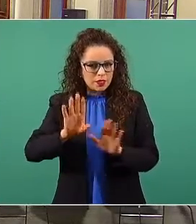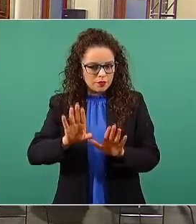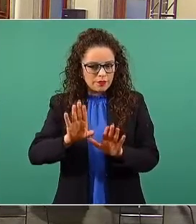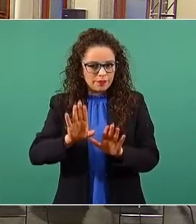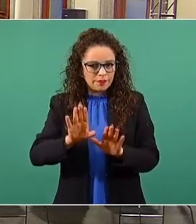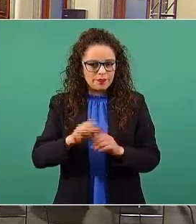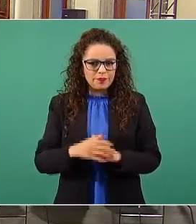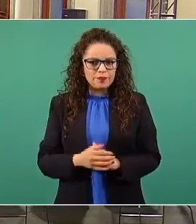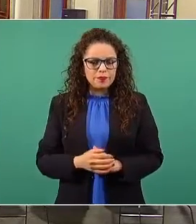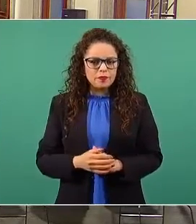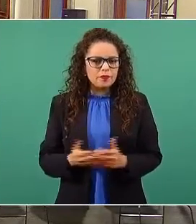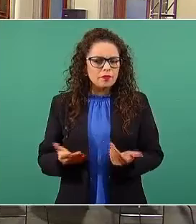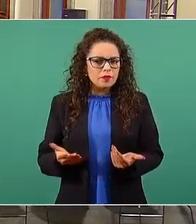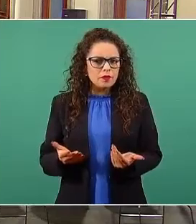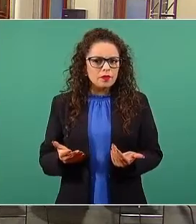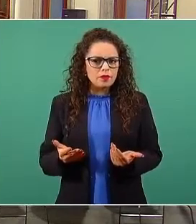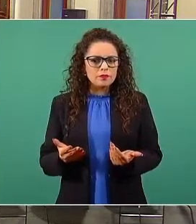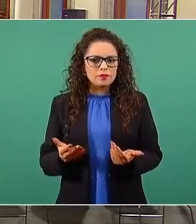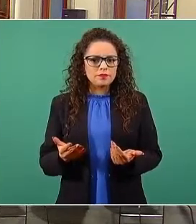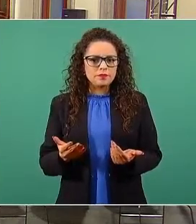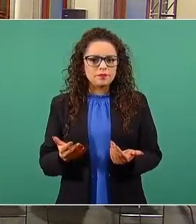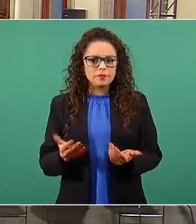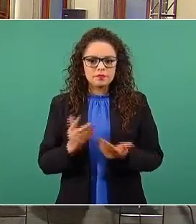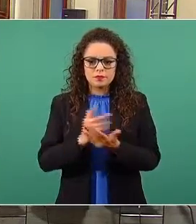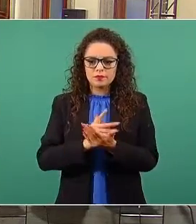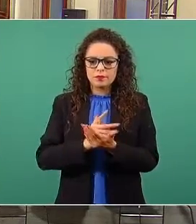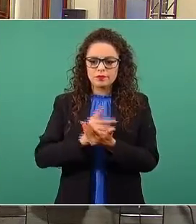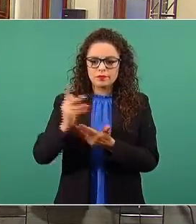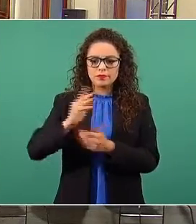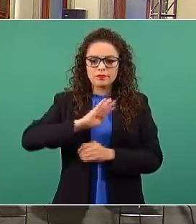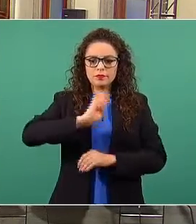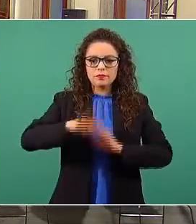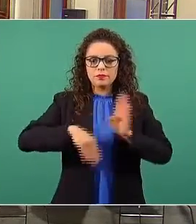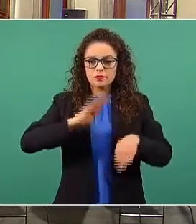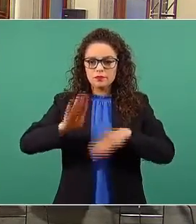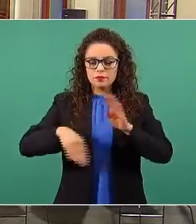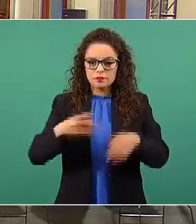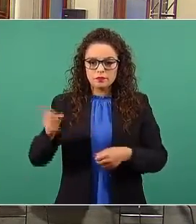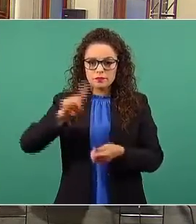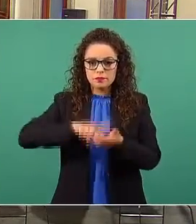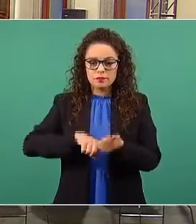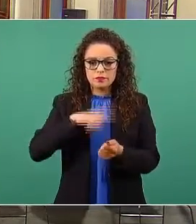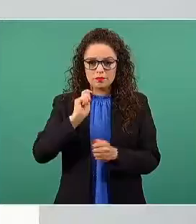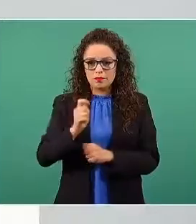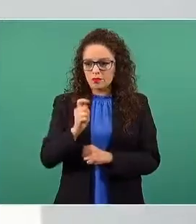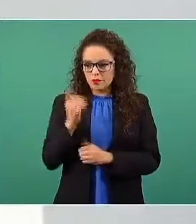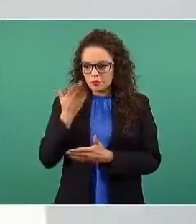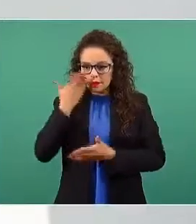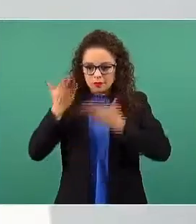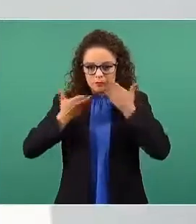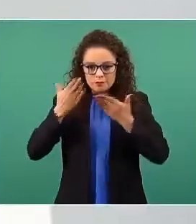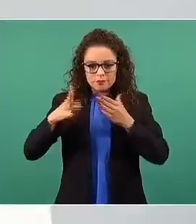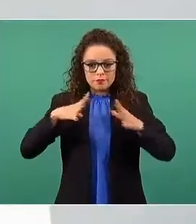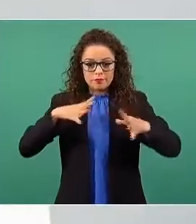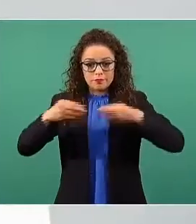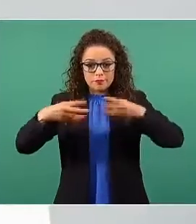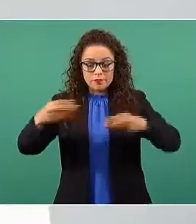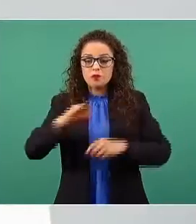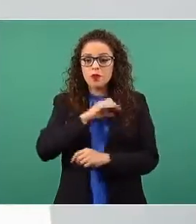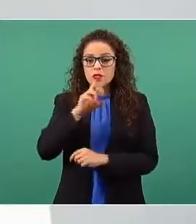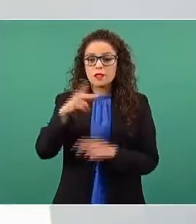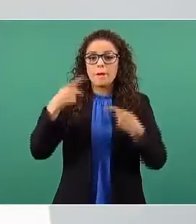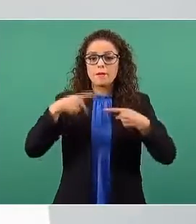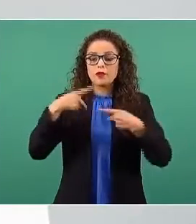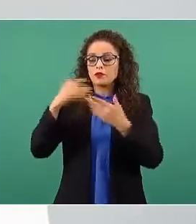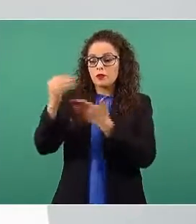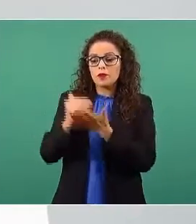que en general en el exceso de mortalidad en los canales endémicos realizados, en personas menores de 20 años